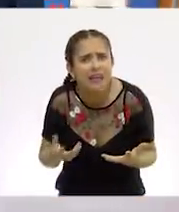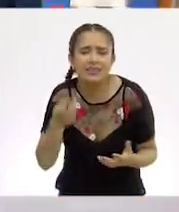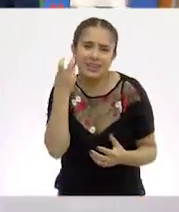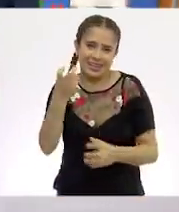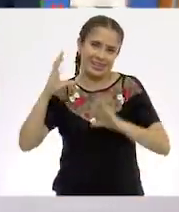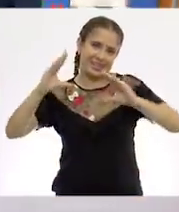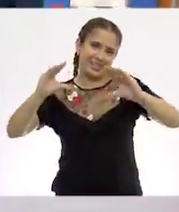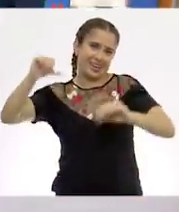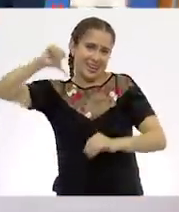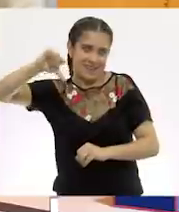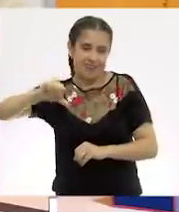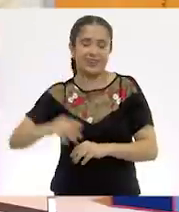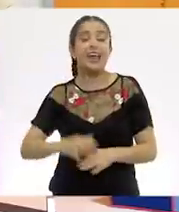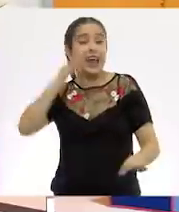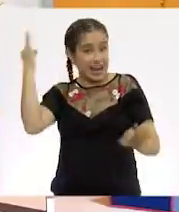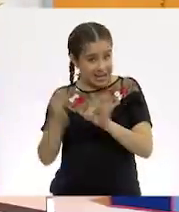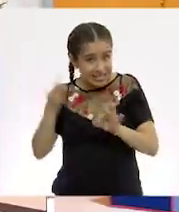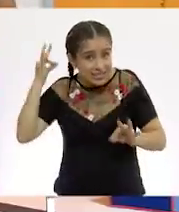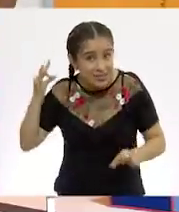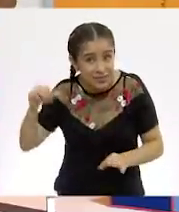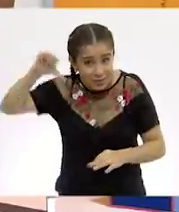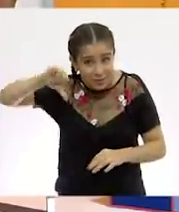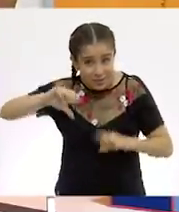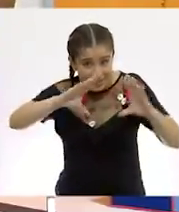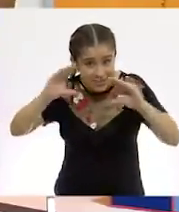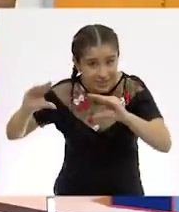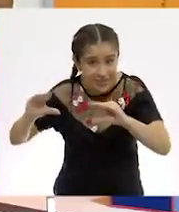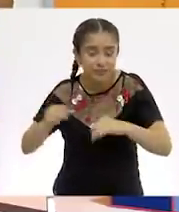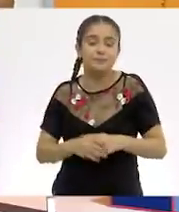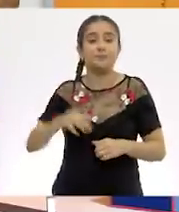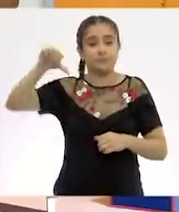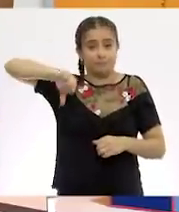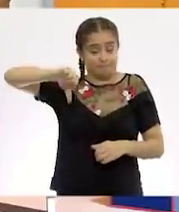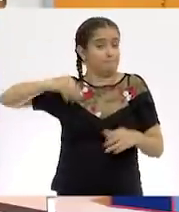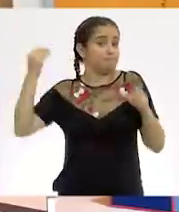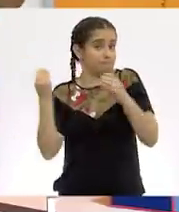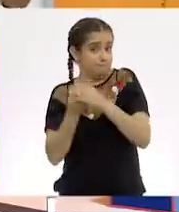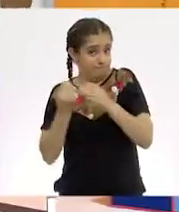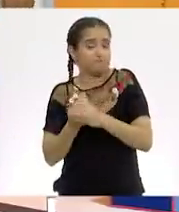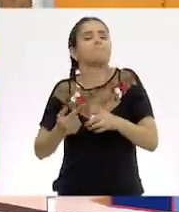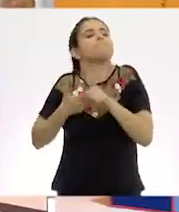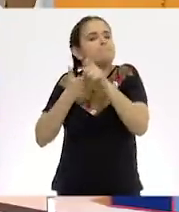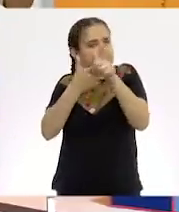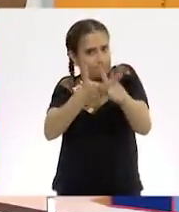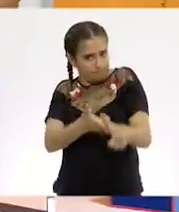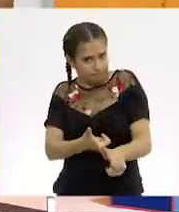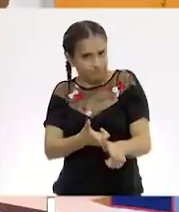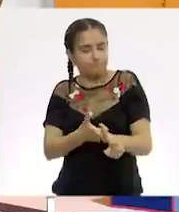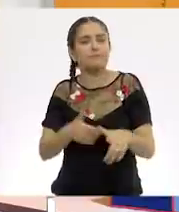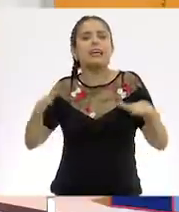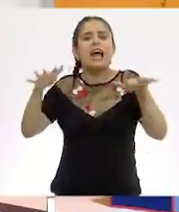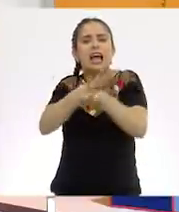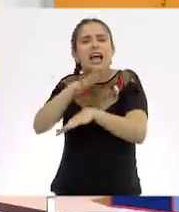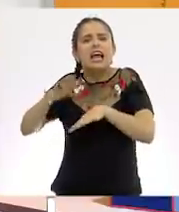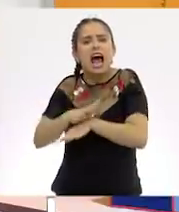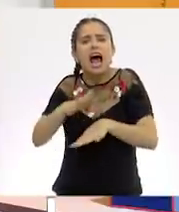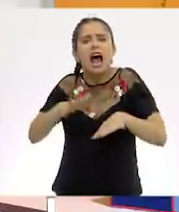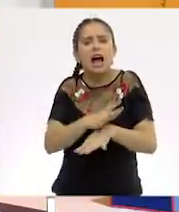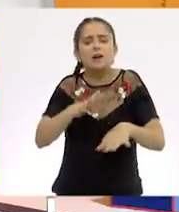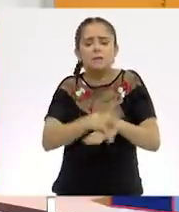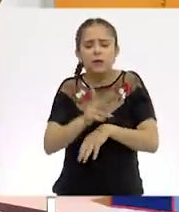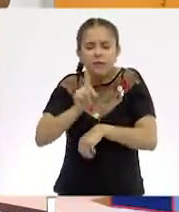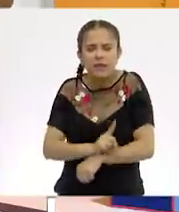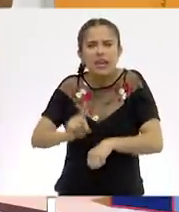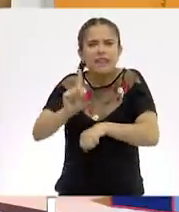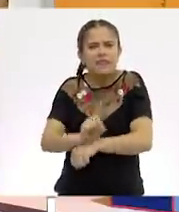en casa. ¿Listos para una clase más? En la clase del día de hoy vamos a continuar viendo los cambios que vivimos día con